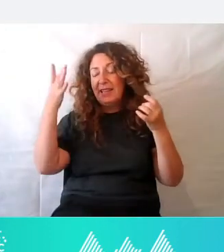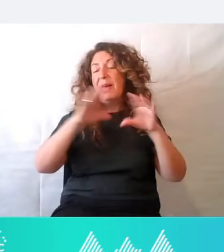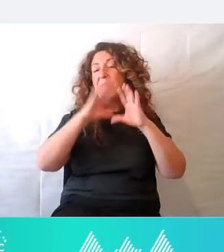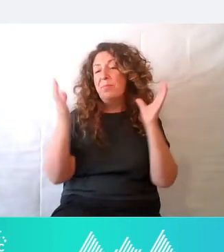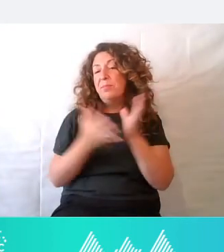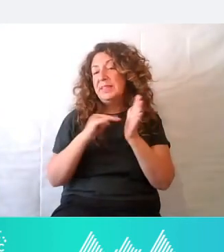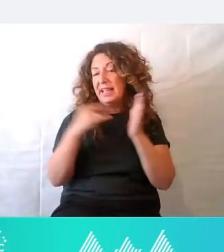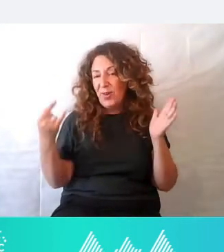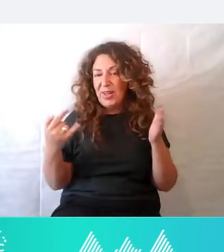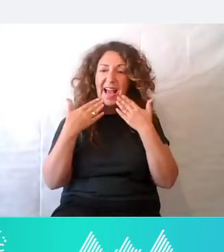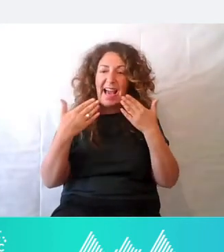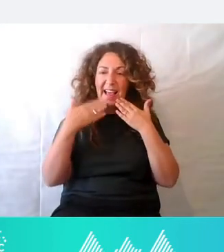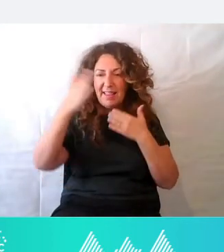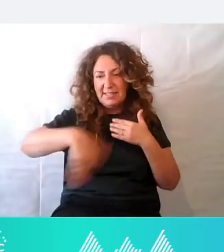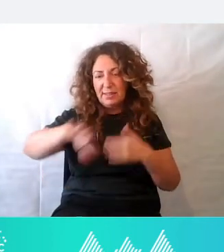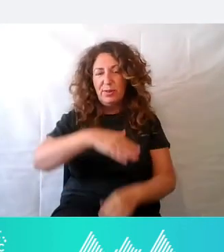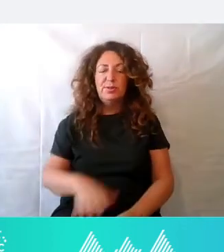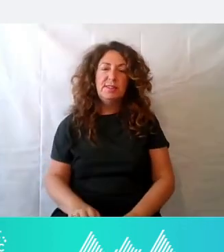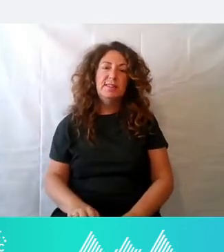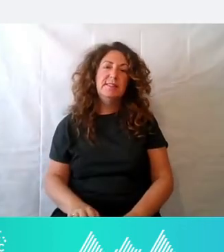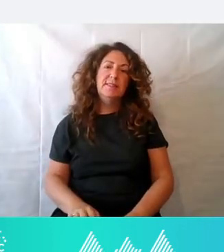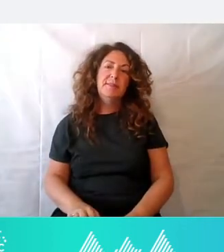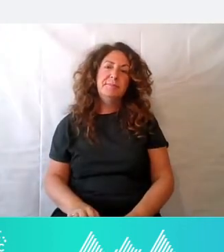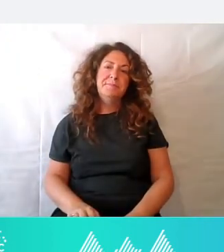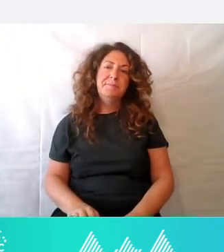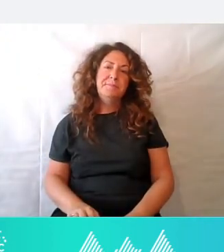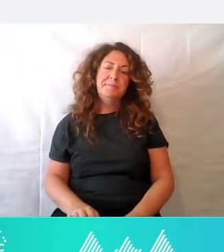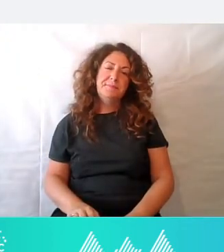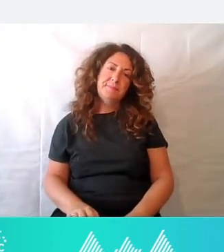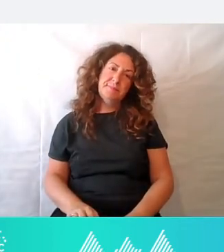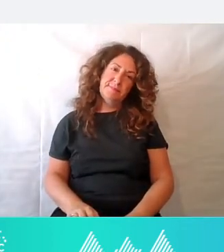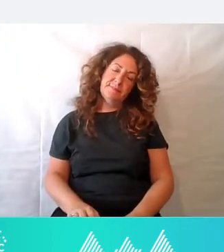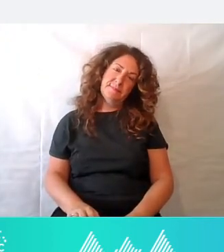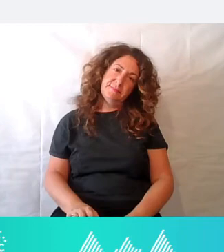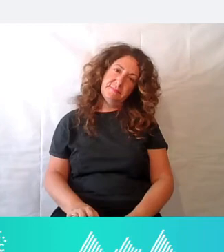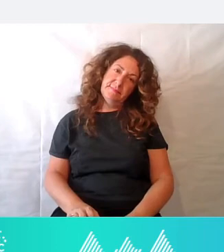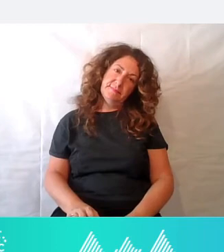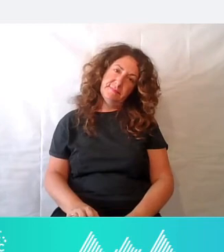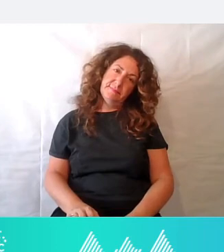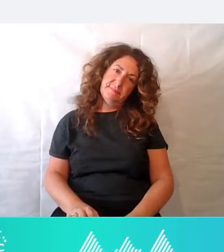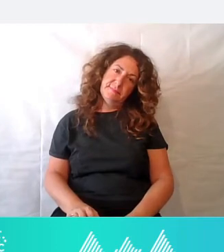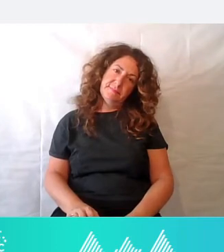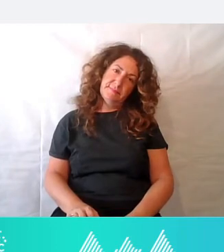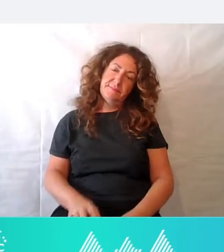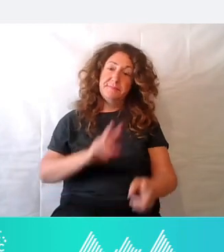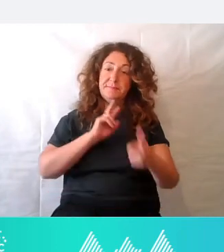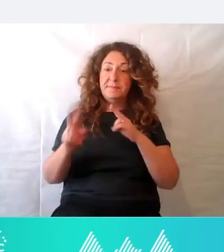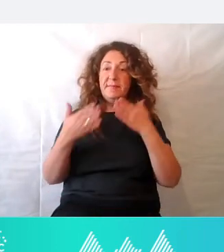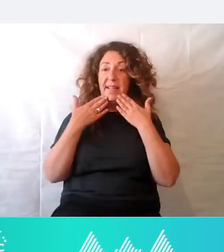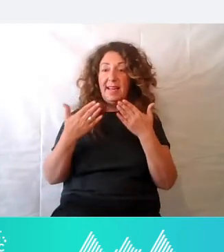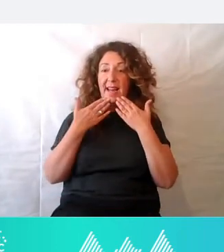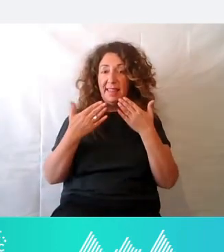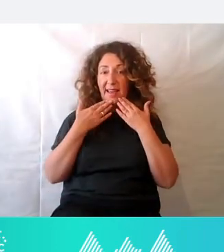verdad bueno muchísimas muchísimas gracias muchísimas gracias jesús